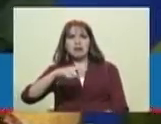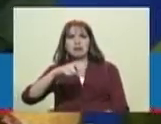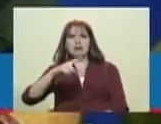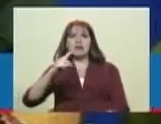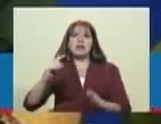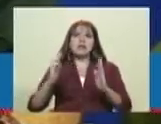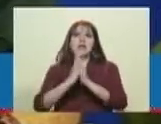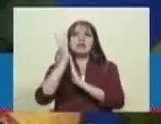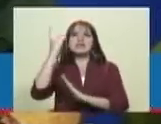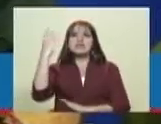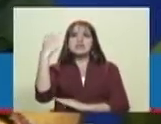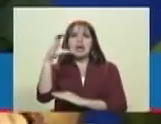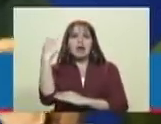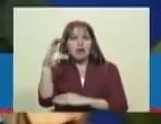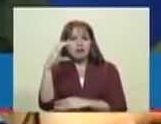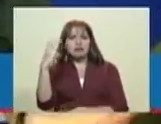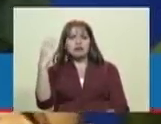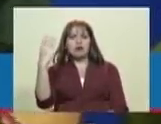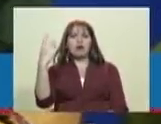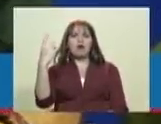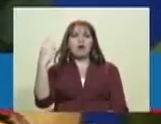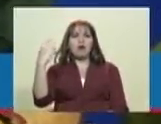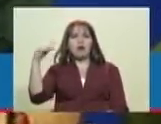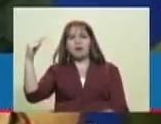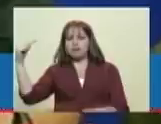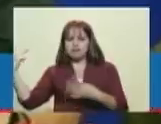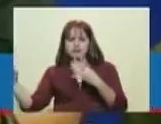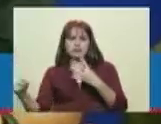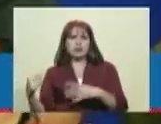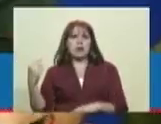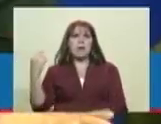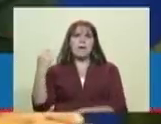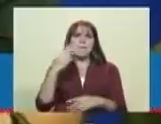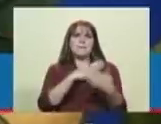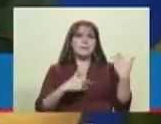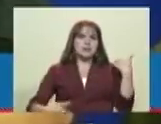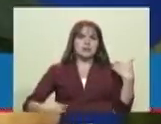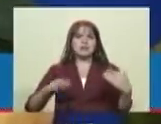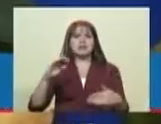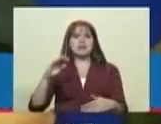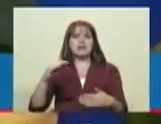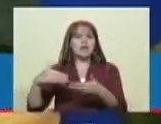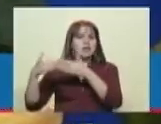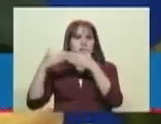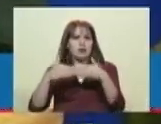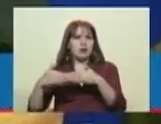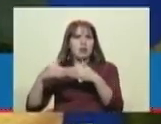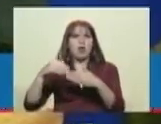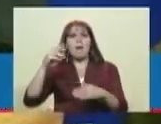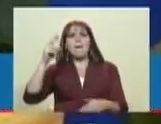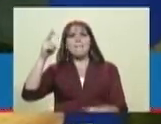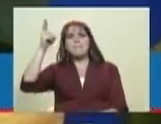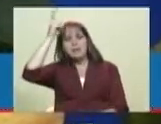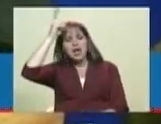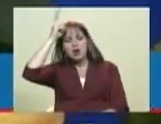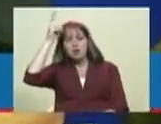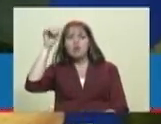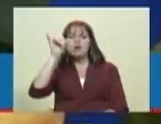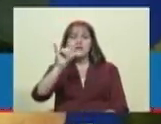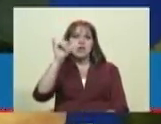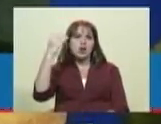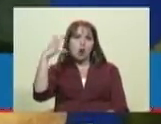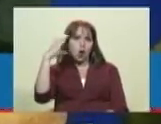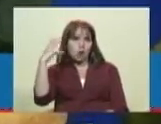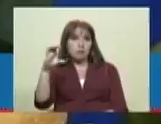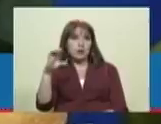Manuel Santos, Michel Temer y no sé qué Kusinski, que es un señor que es norteamericano, que es presidente del Perú. Los otros